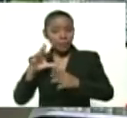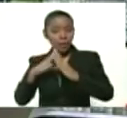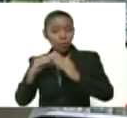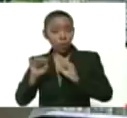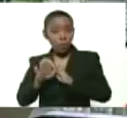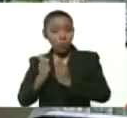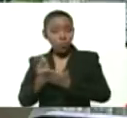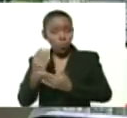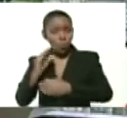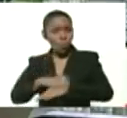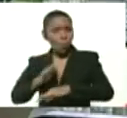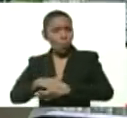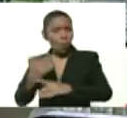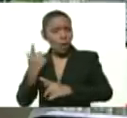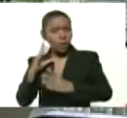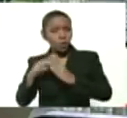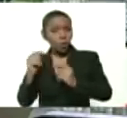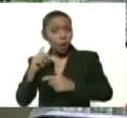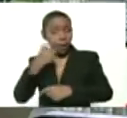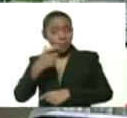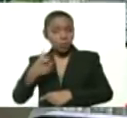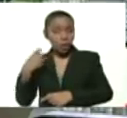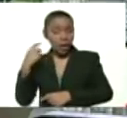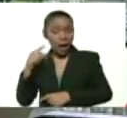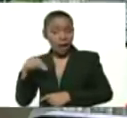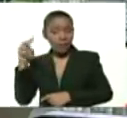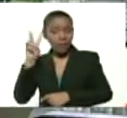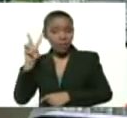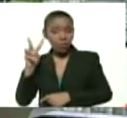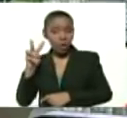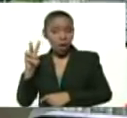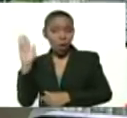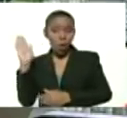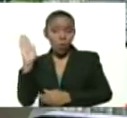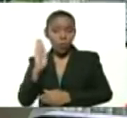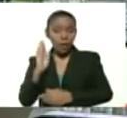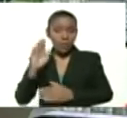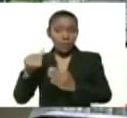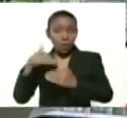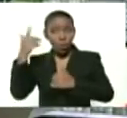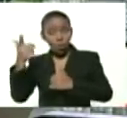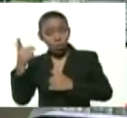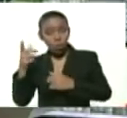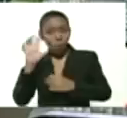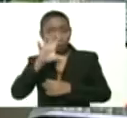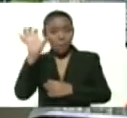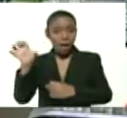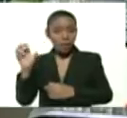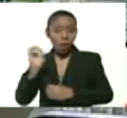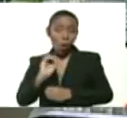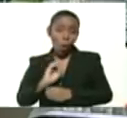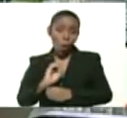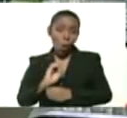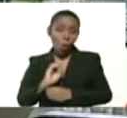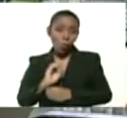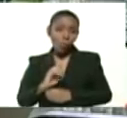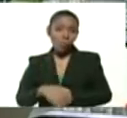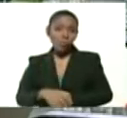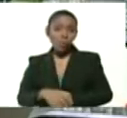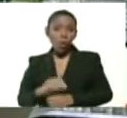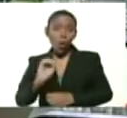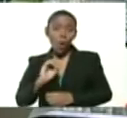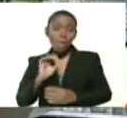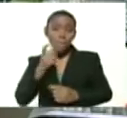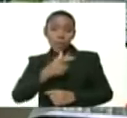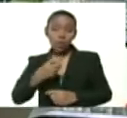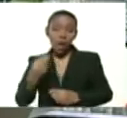planeta, porque todos los casos que Venezuela tiene o provienen de algún otro país o son personas que